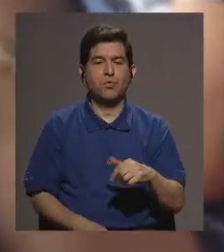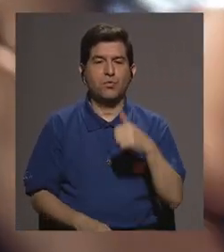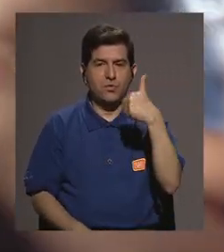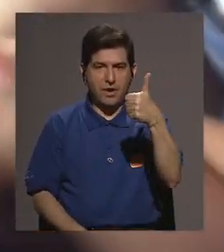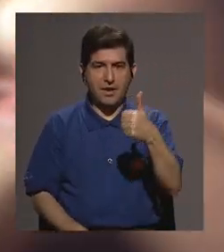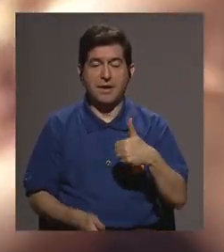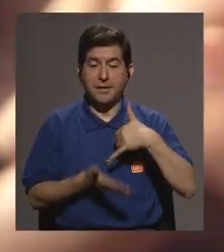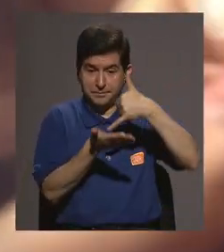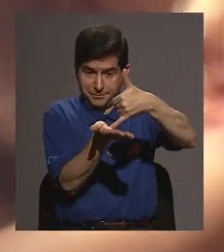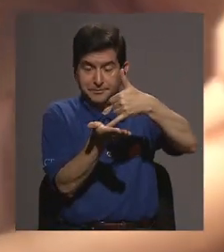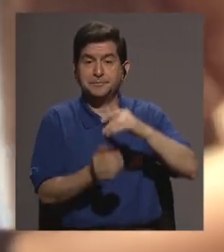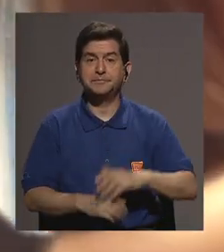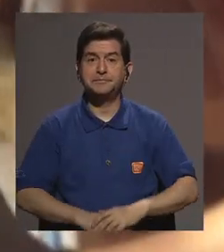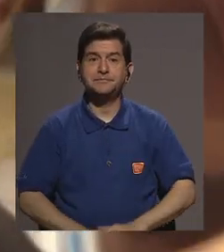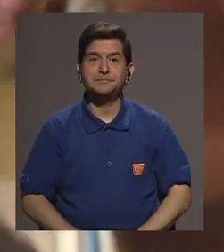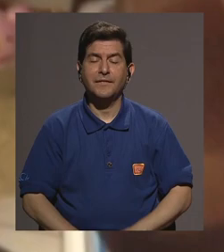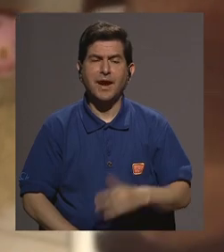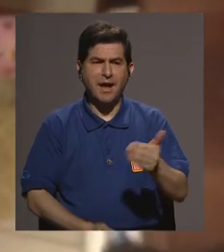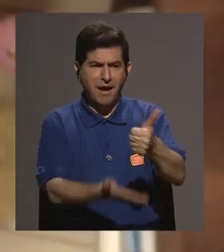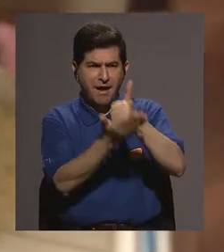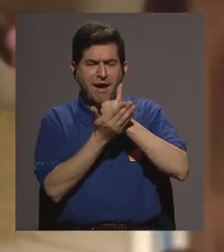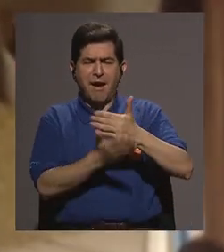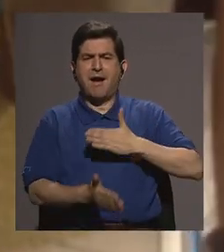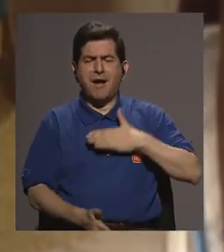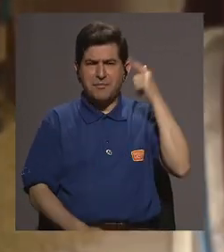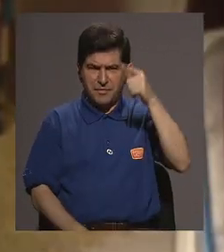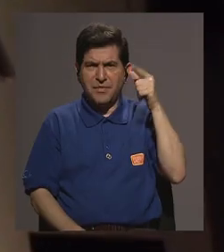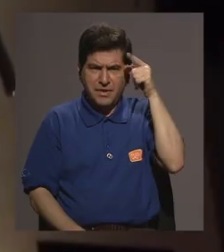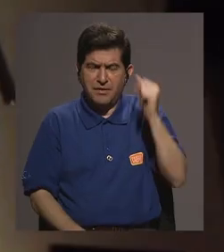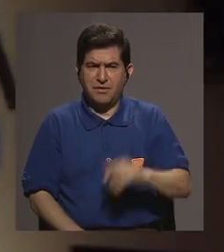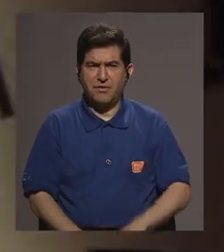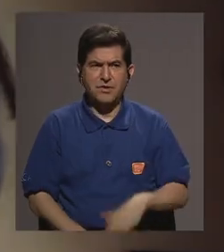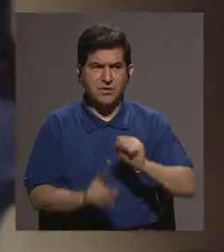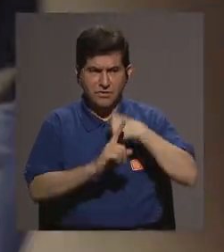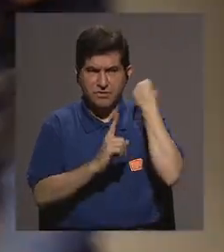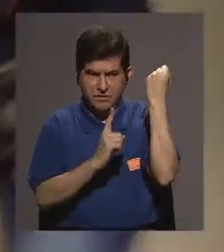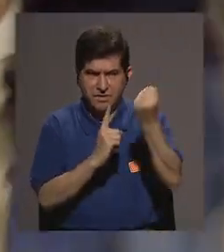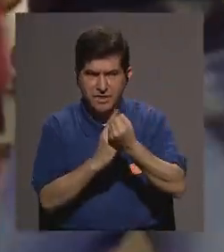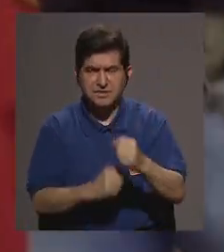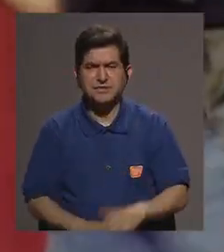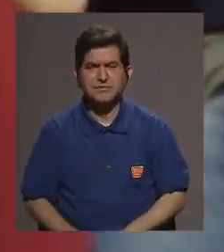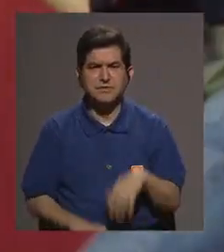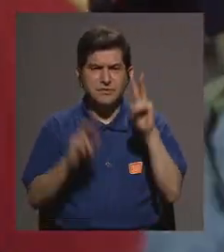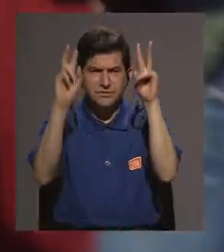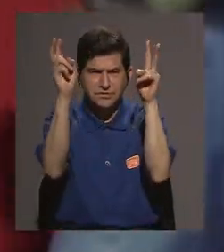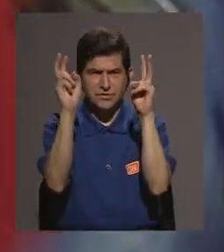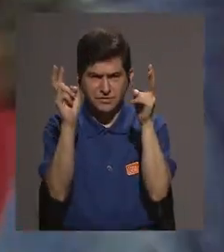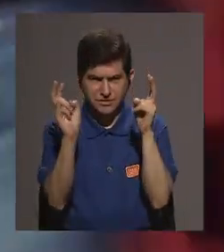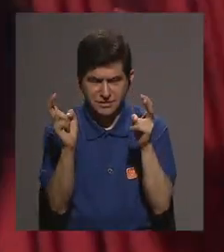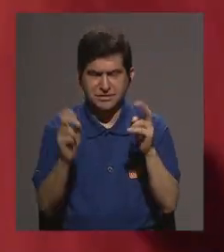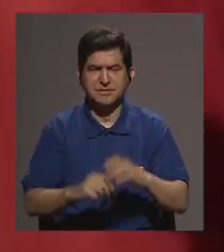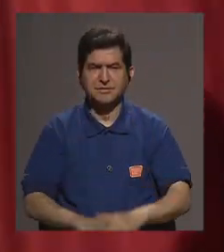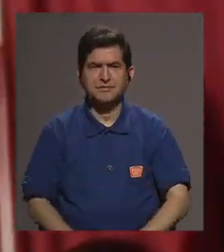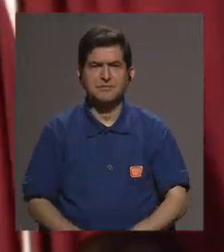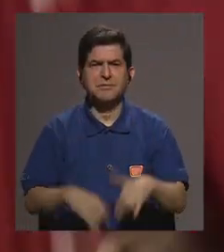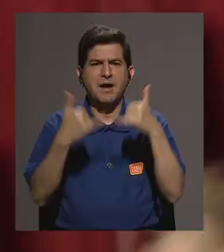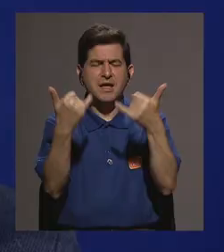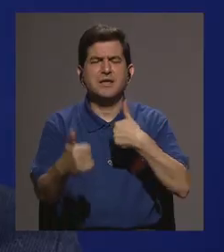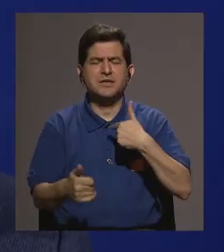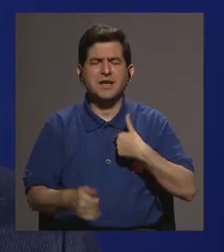había ganado un premio entonces me ayudó mucho obviamente sigue la teoría de la materia